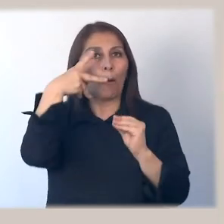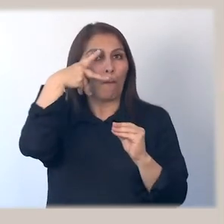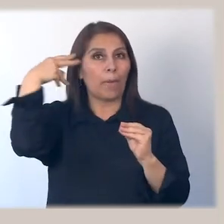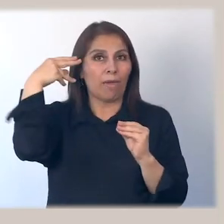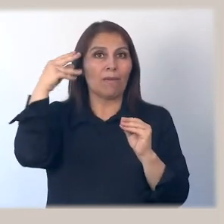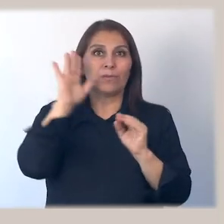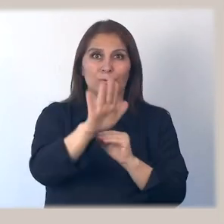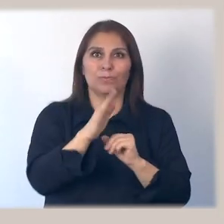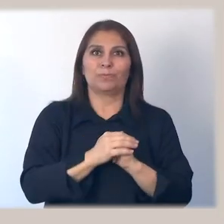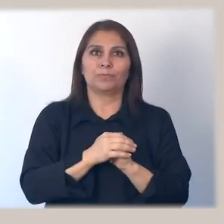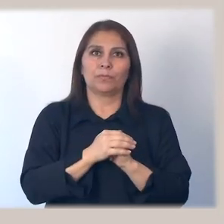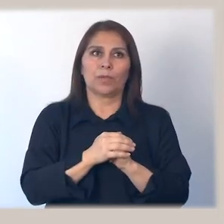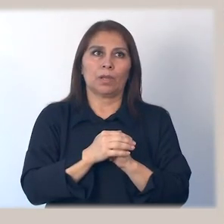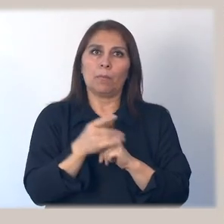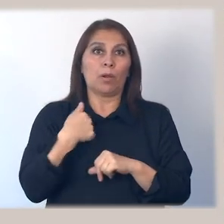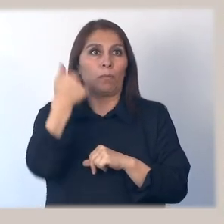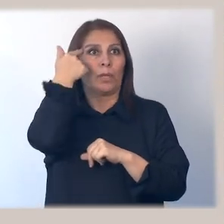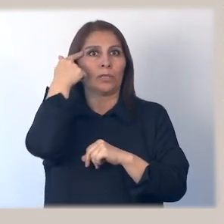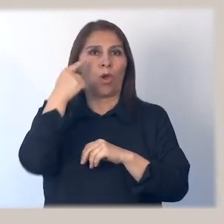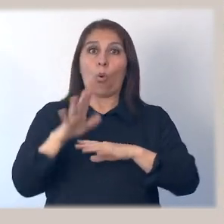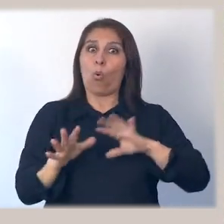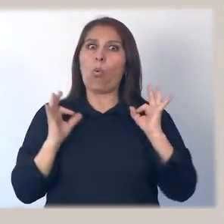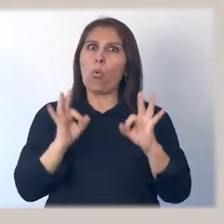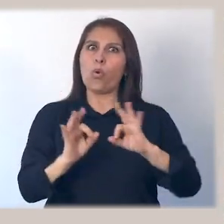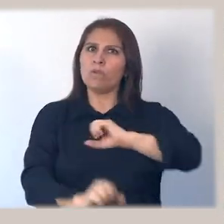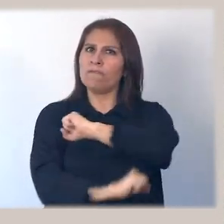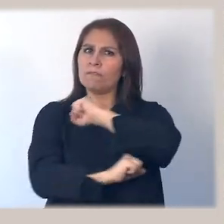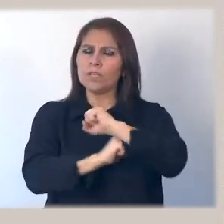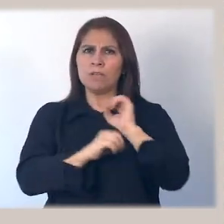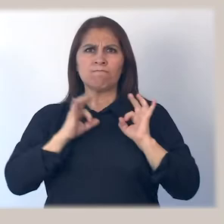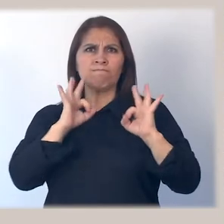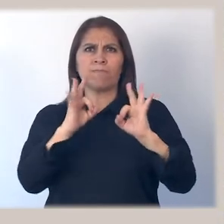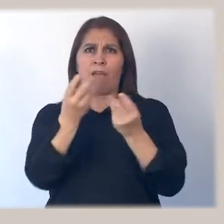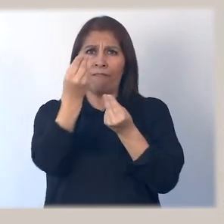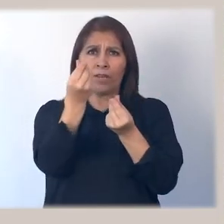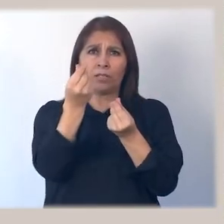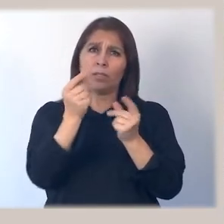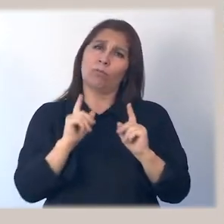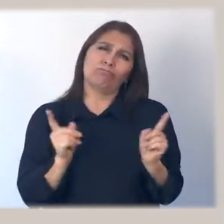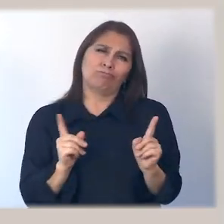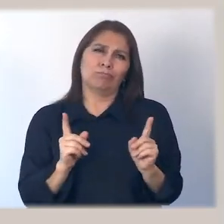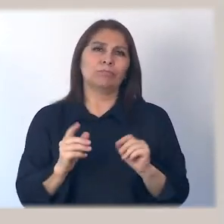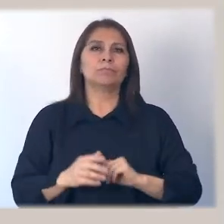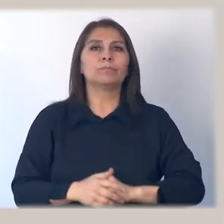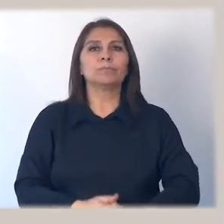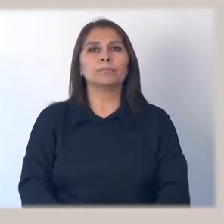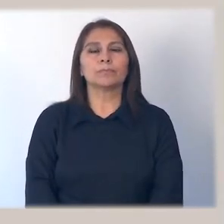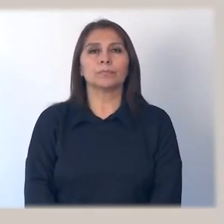las funciones sustantivas y el PEI, sin que ello pueda confundirse con la idea de solidez financiera.